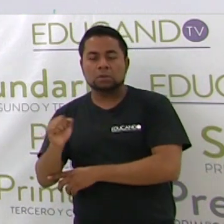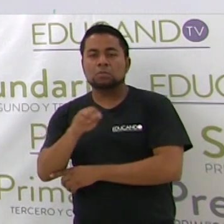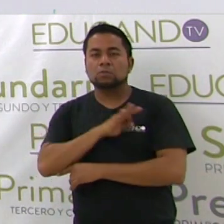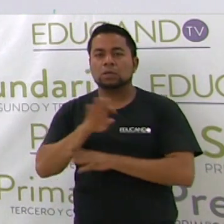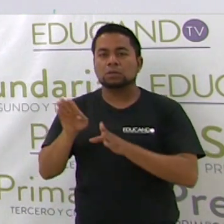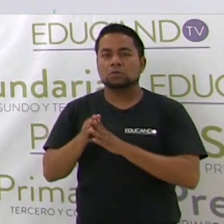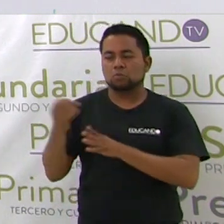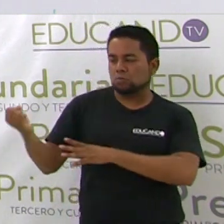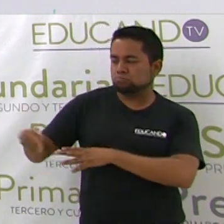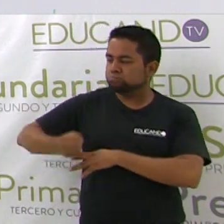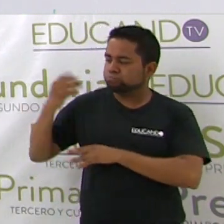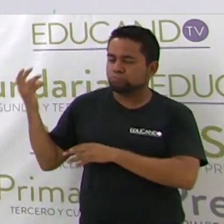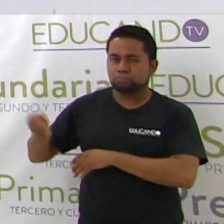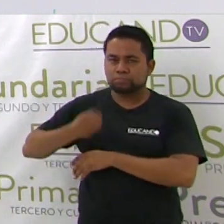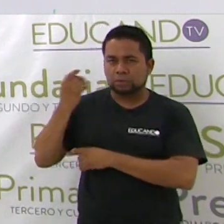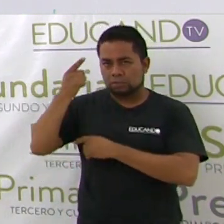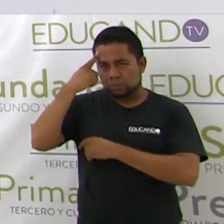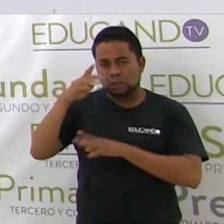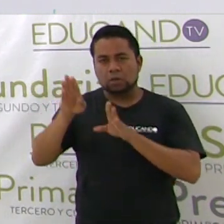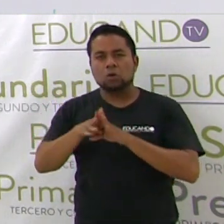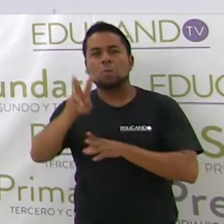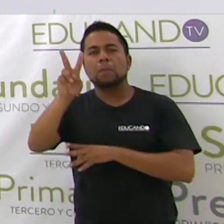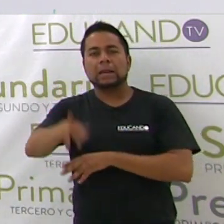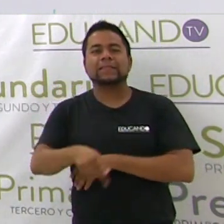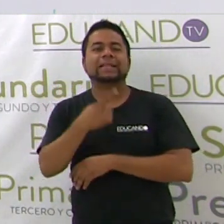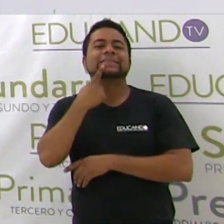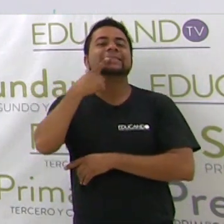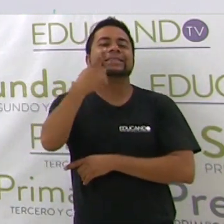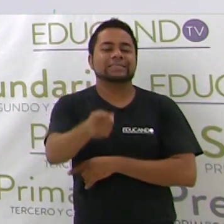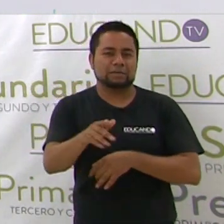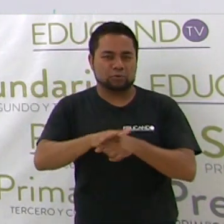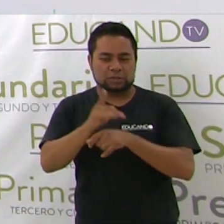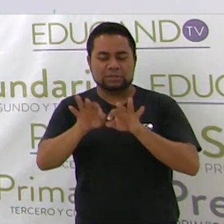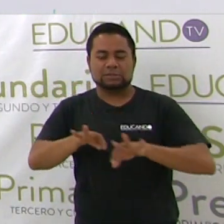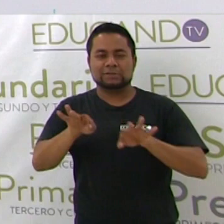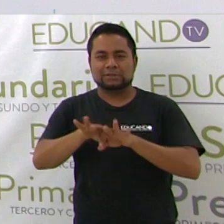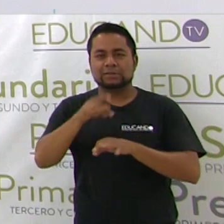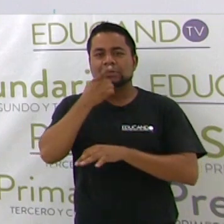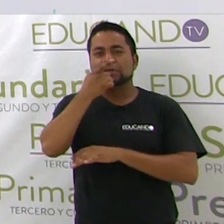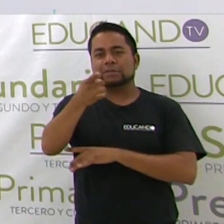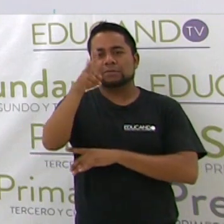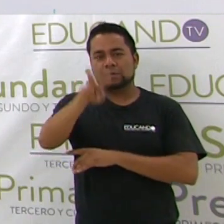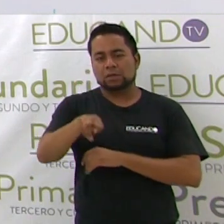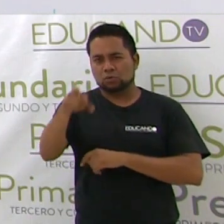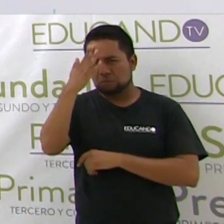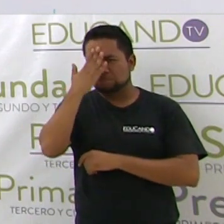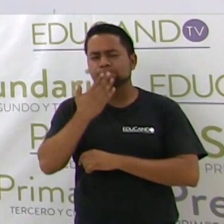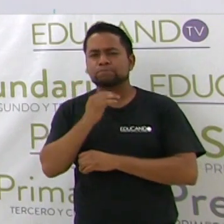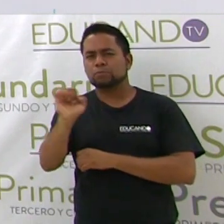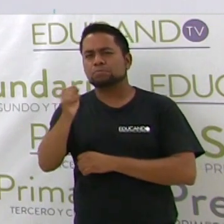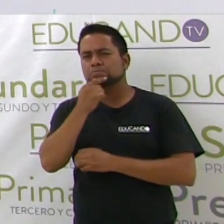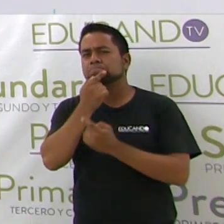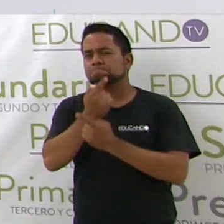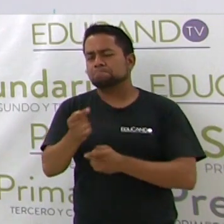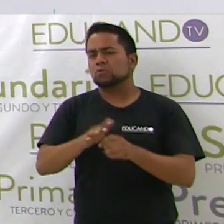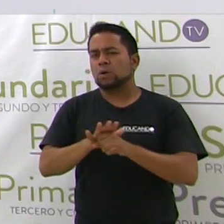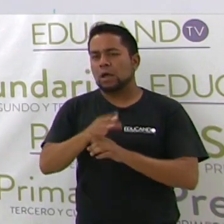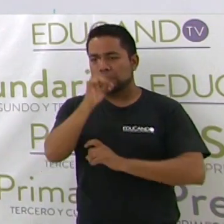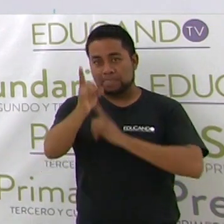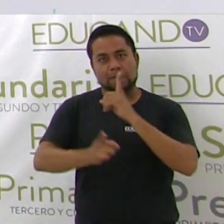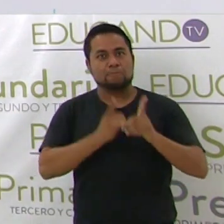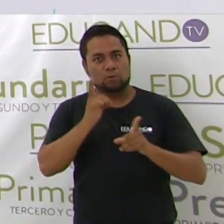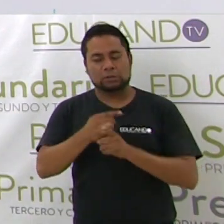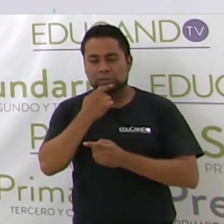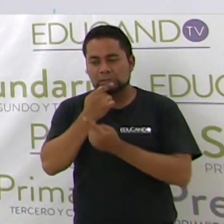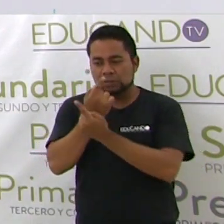preparar una conferencia acerca de decir la verdad, de la importancia de decir la verdad. ¿En qué más son expertos los niños? En deportes, porque hay